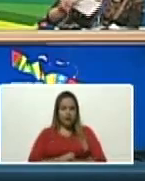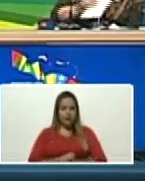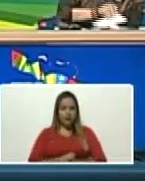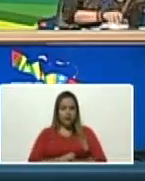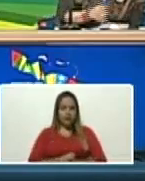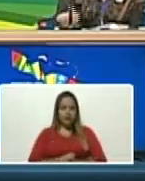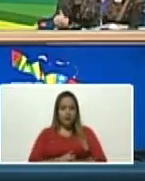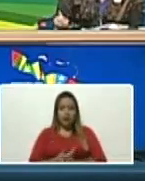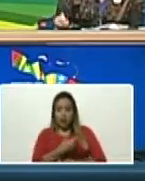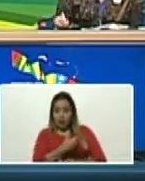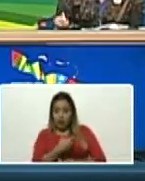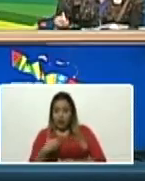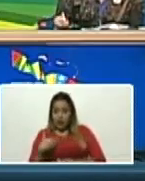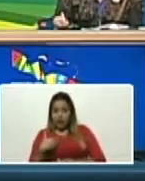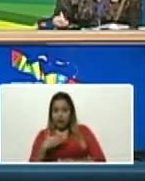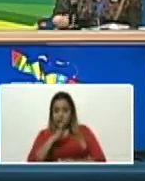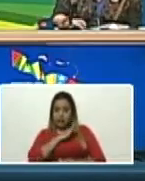llegó a tener